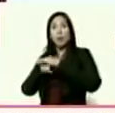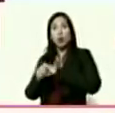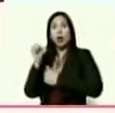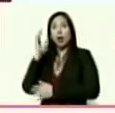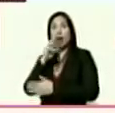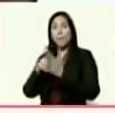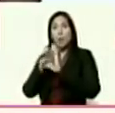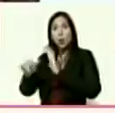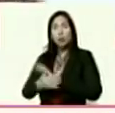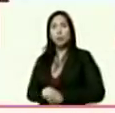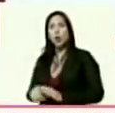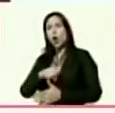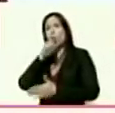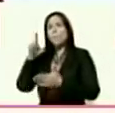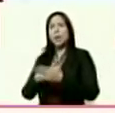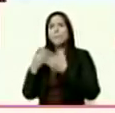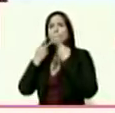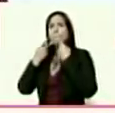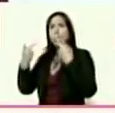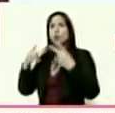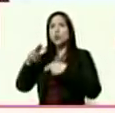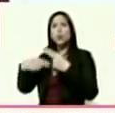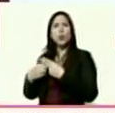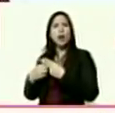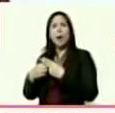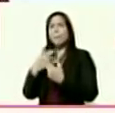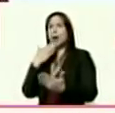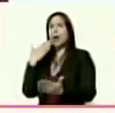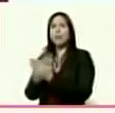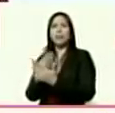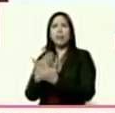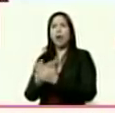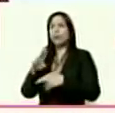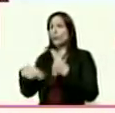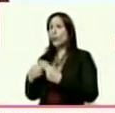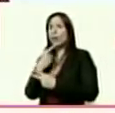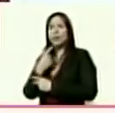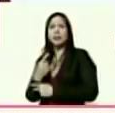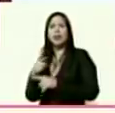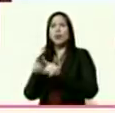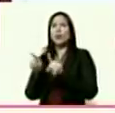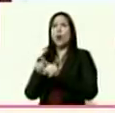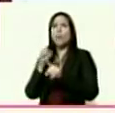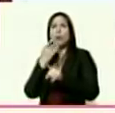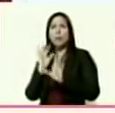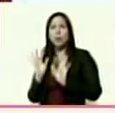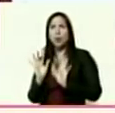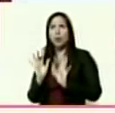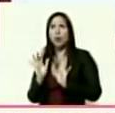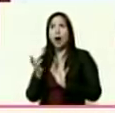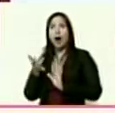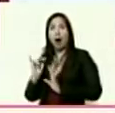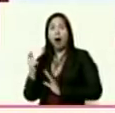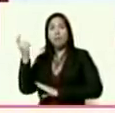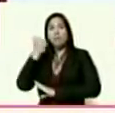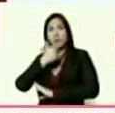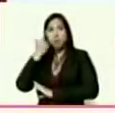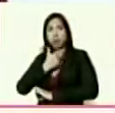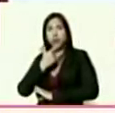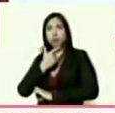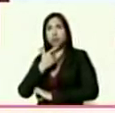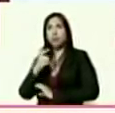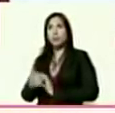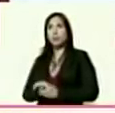son absolutamente públicas y jamás se ha planteado nada que se parezca. Ahora, y hay una realidad en los